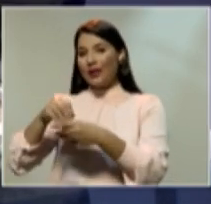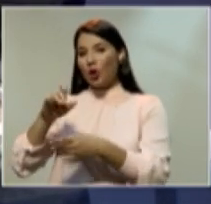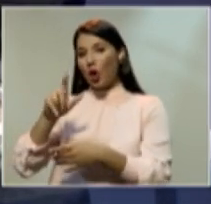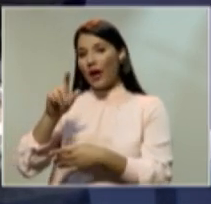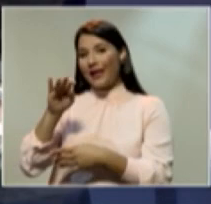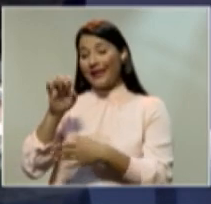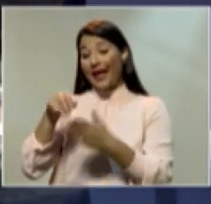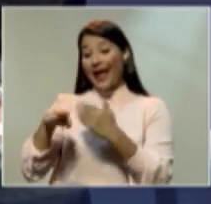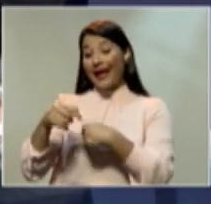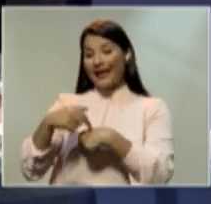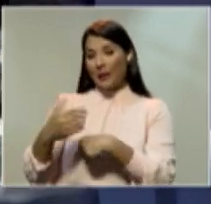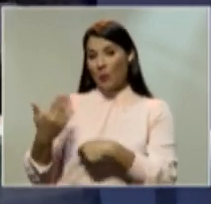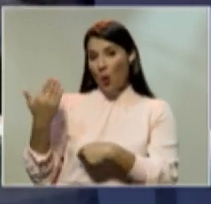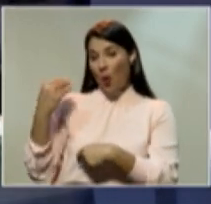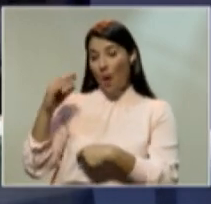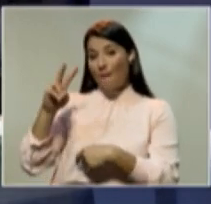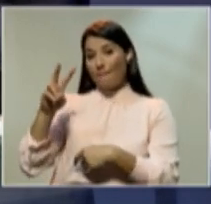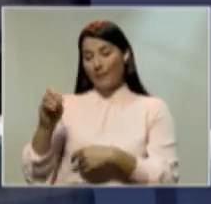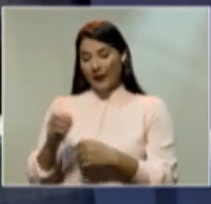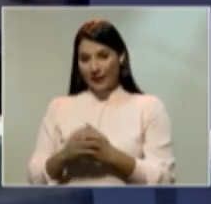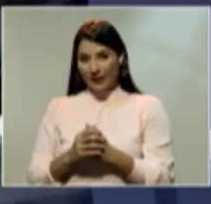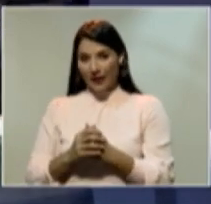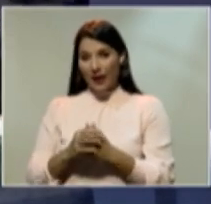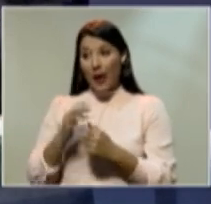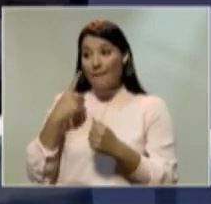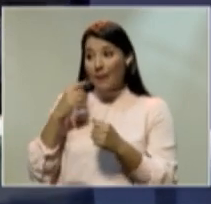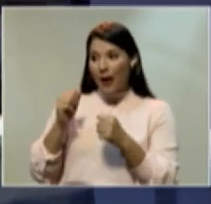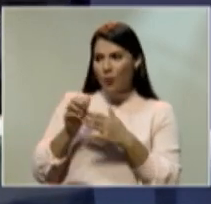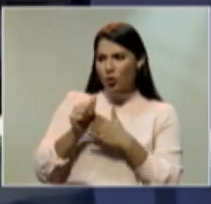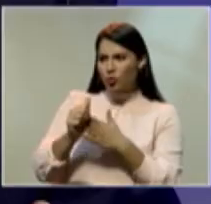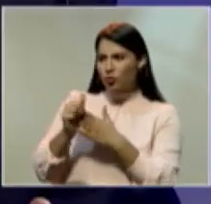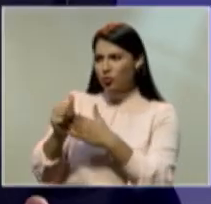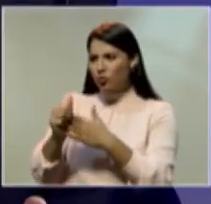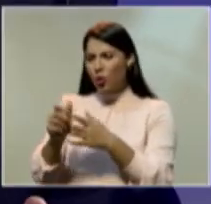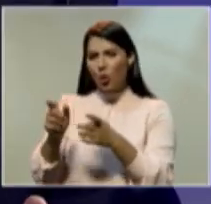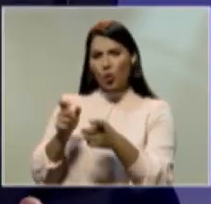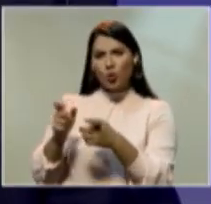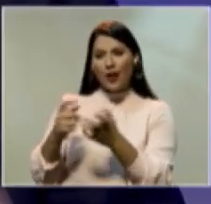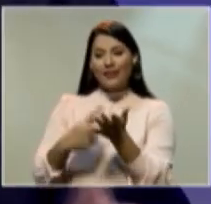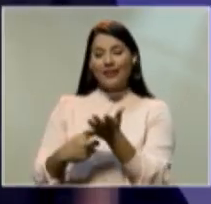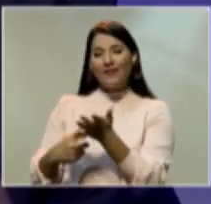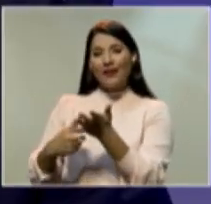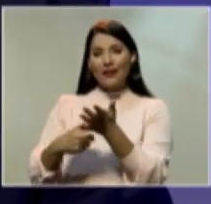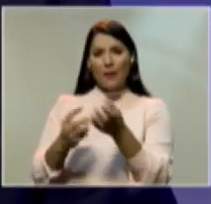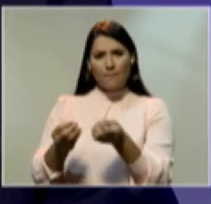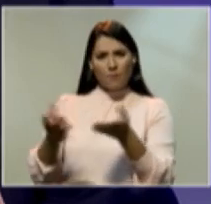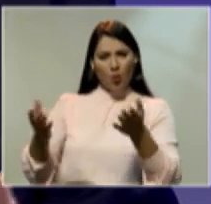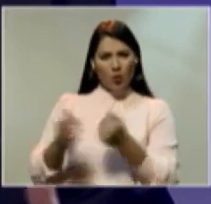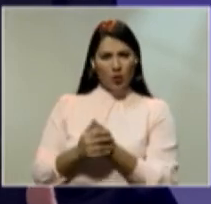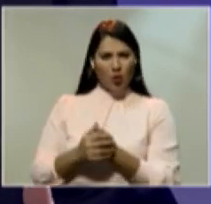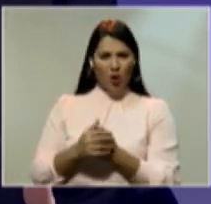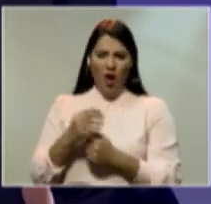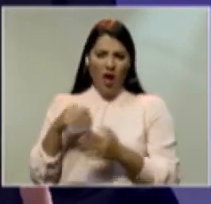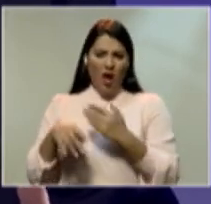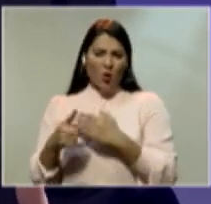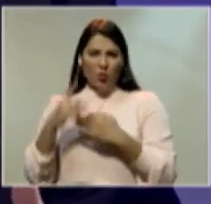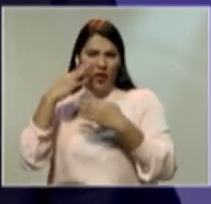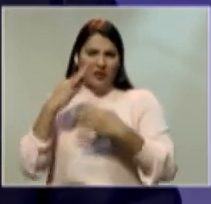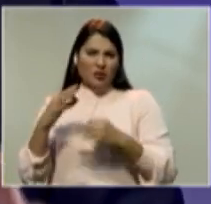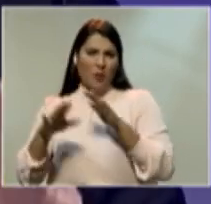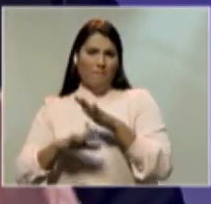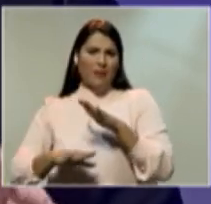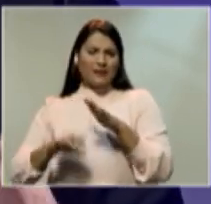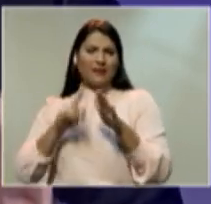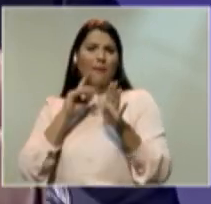XX, en conducción del debate público, en simplemente una decisión tan básica como